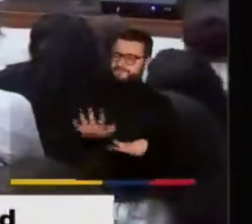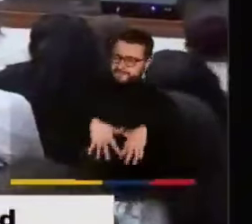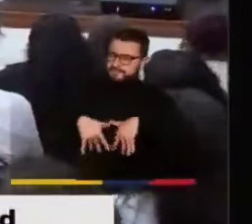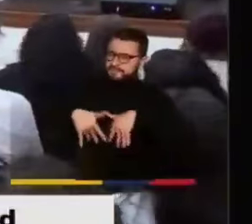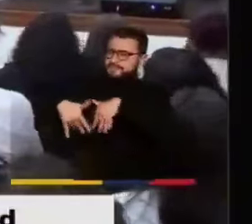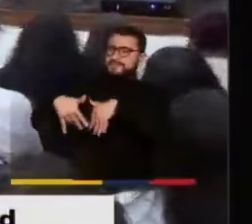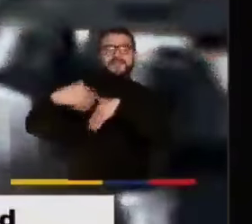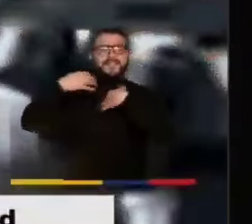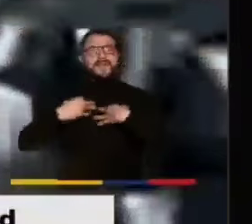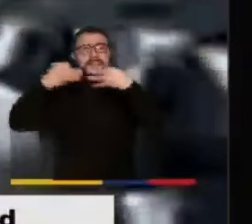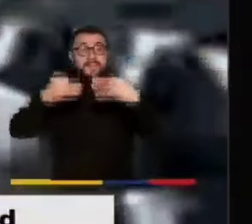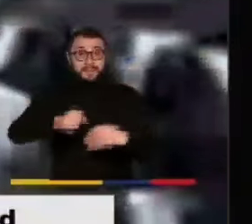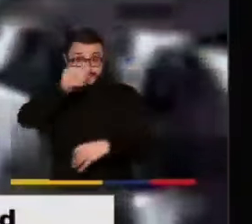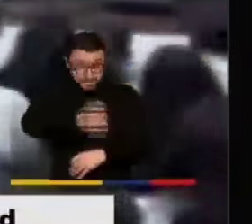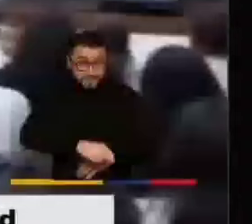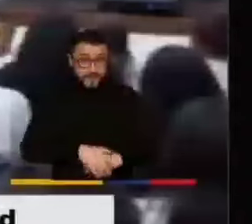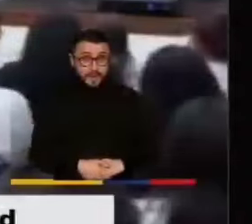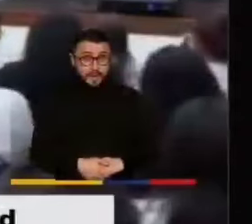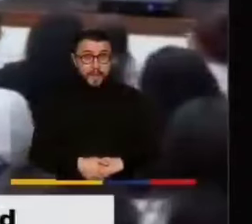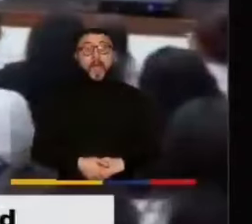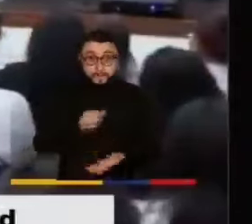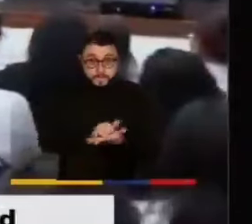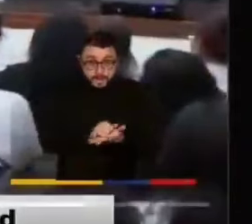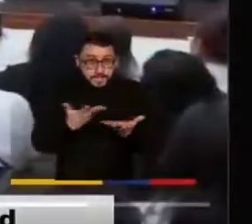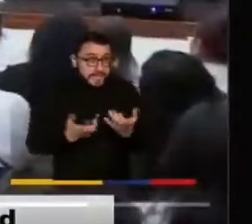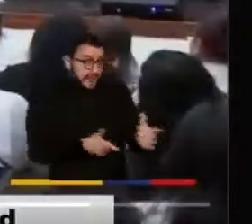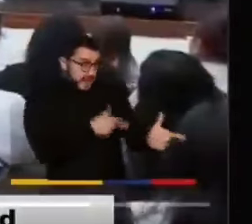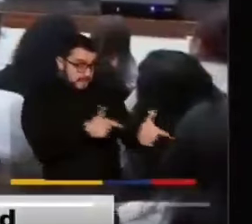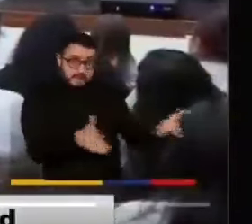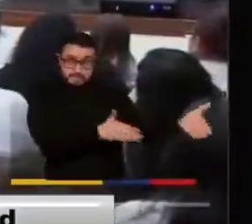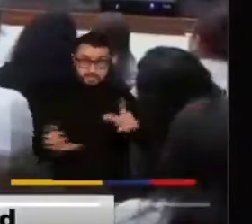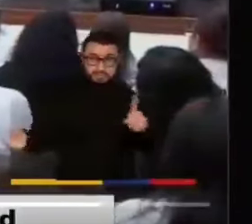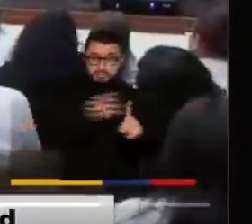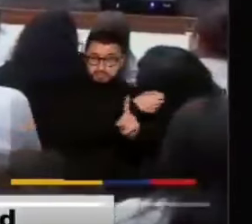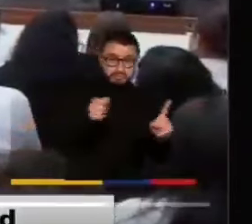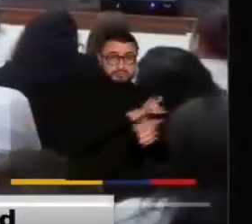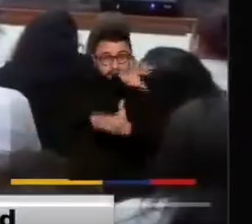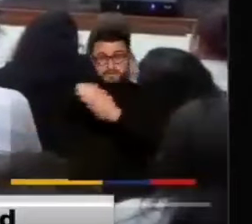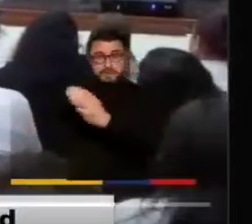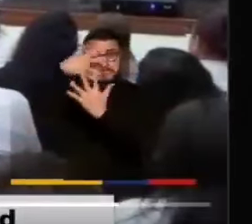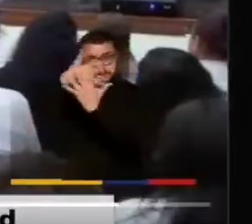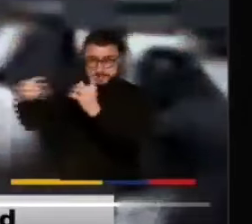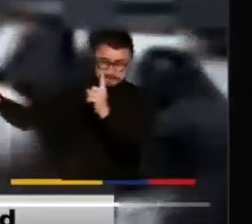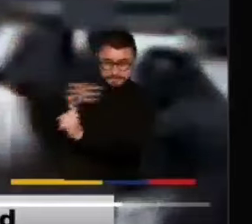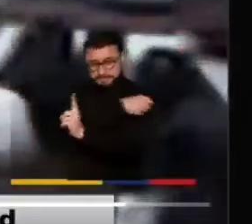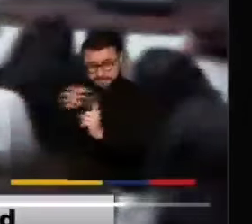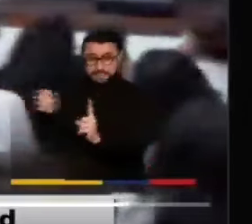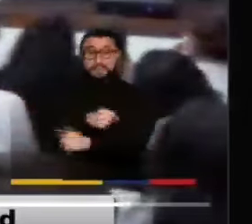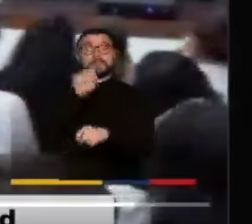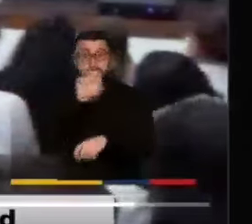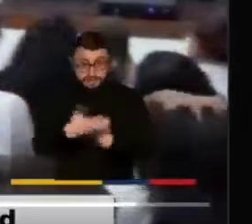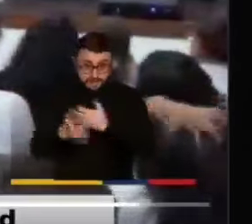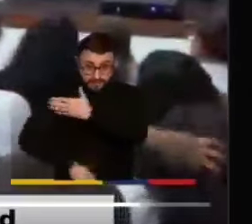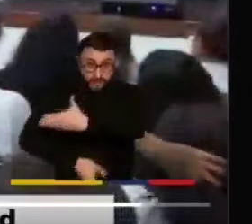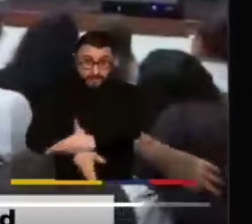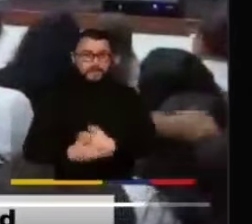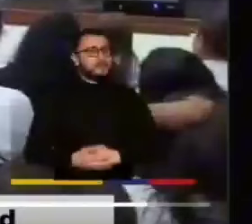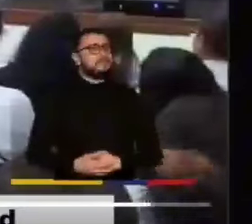y entonces para eso buscan fusilarlos y golpearlos y encarcelarlos y torturarlos. Pues este pueblo se cansó.